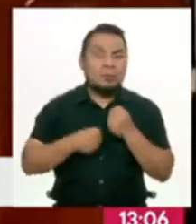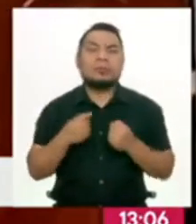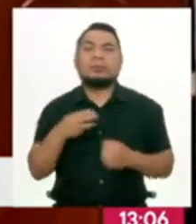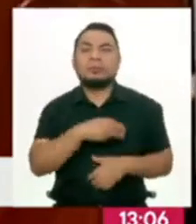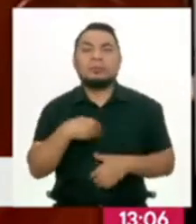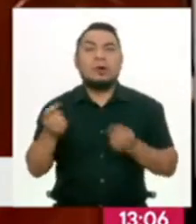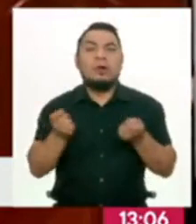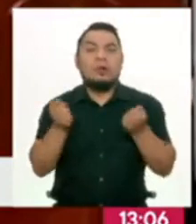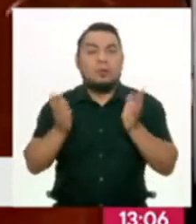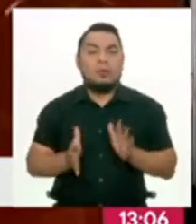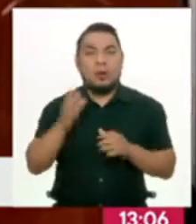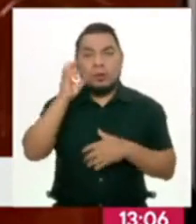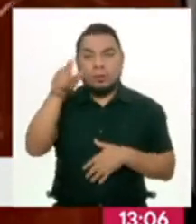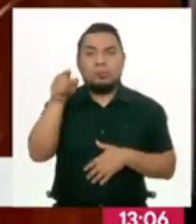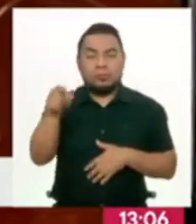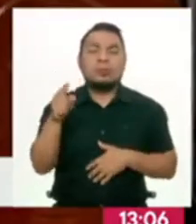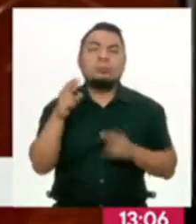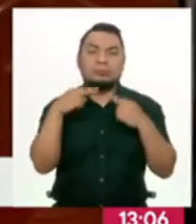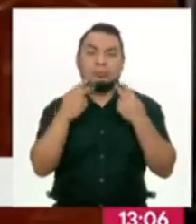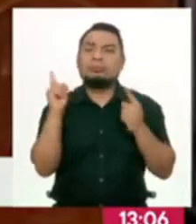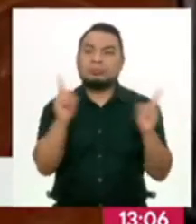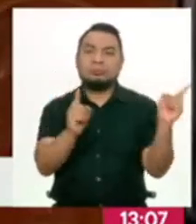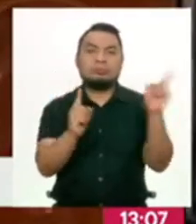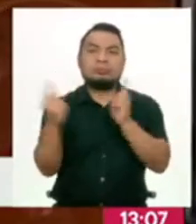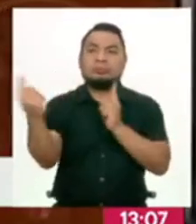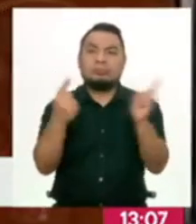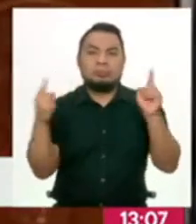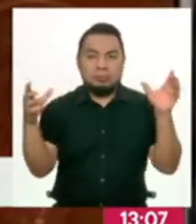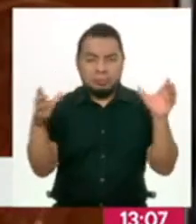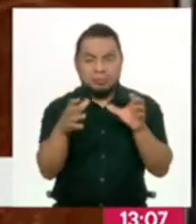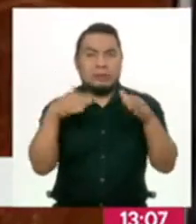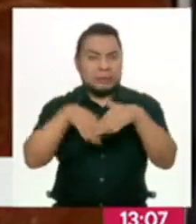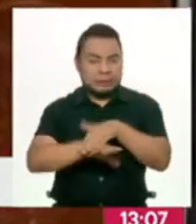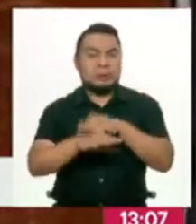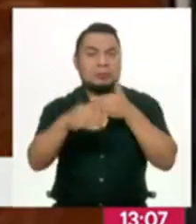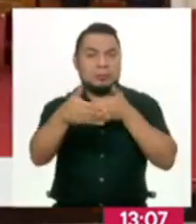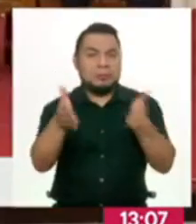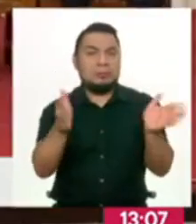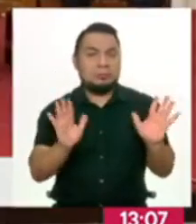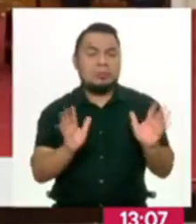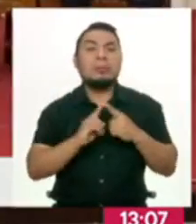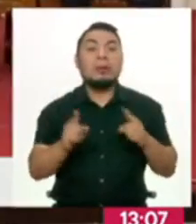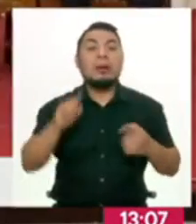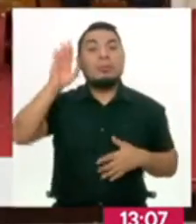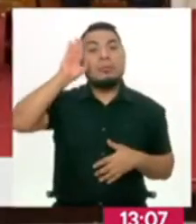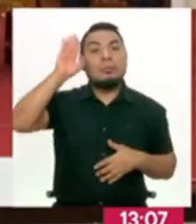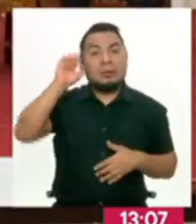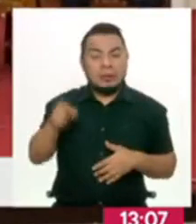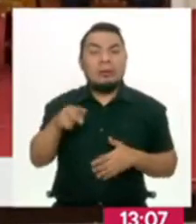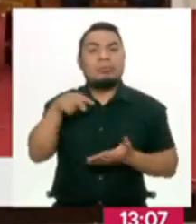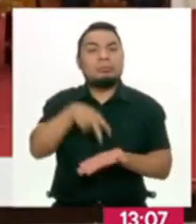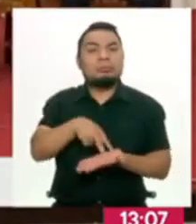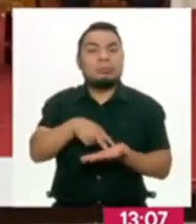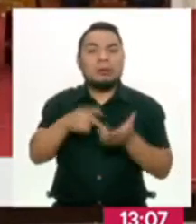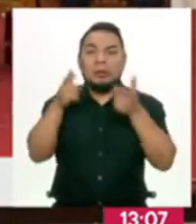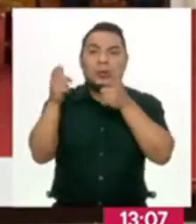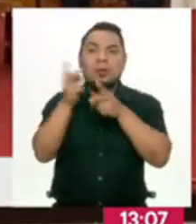gobernador también de Cusco, Jean Paul Benavente, y algunos dirigentes. Para ello, la Policía Nacional montó un cordón de seguridad con